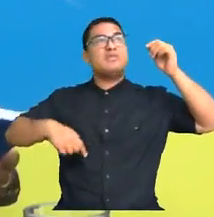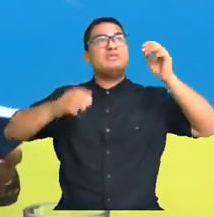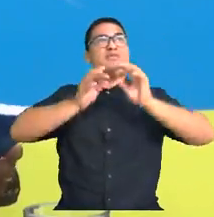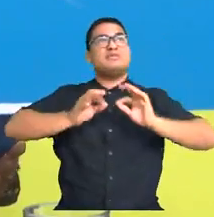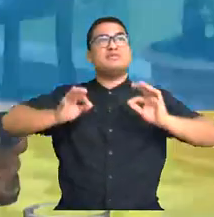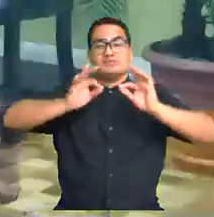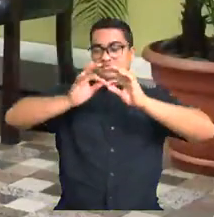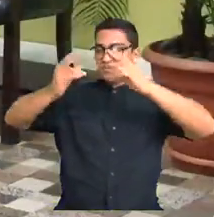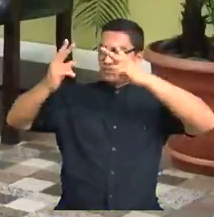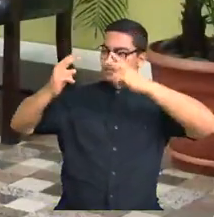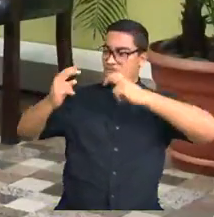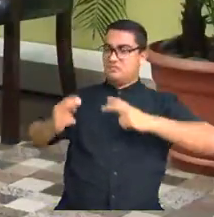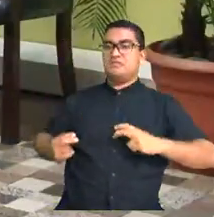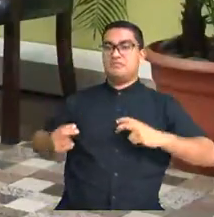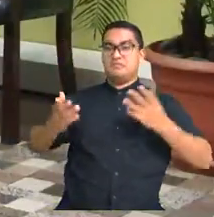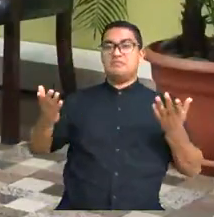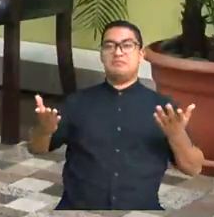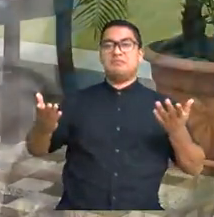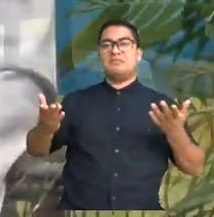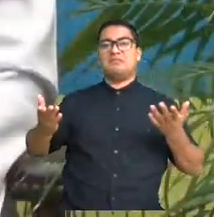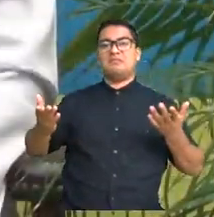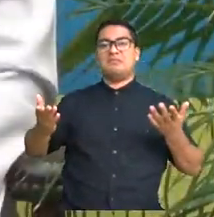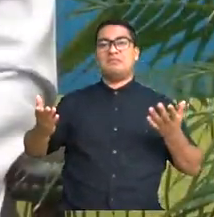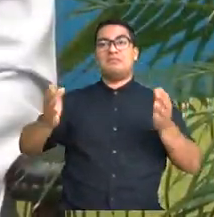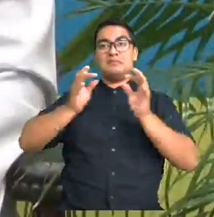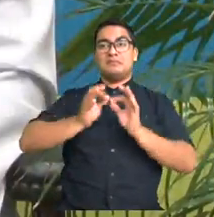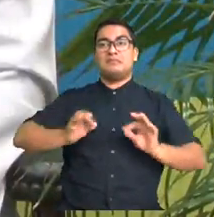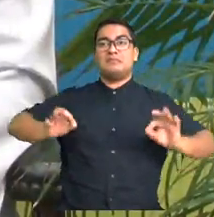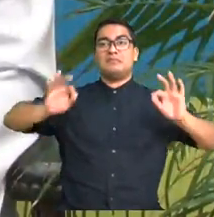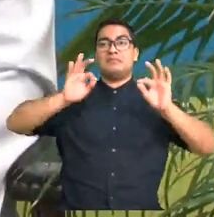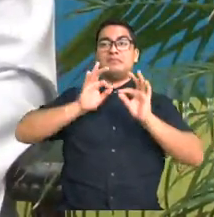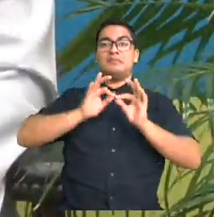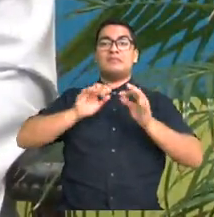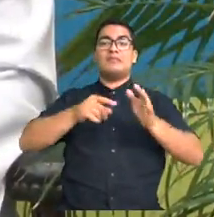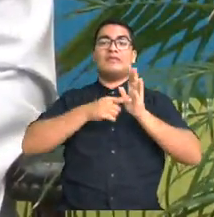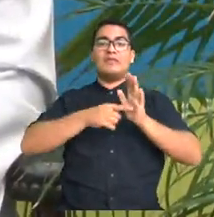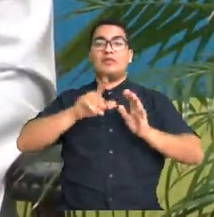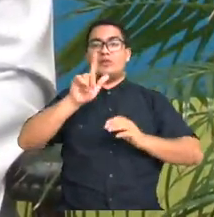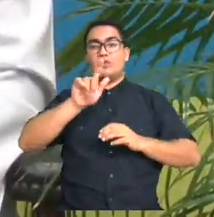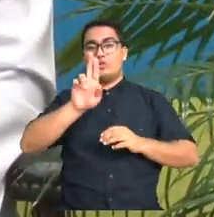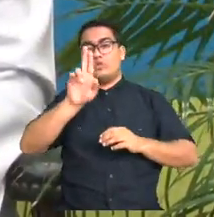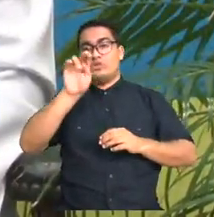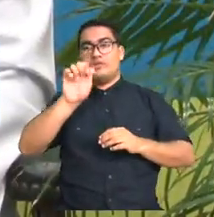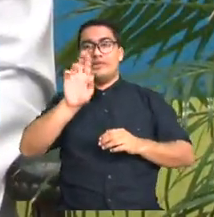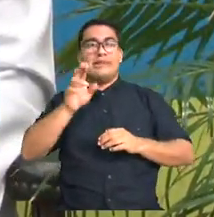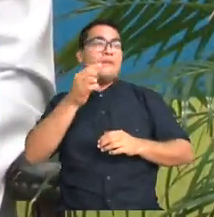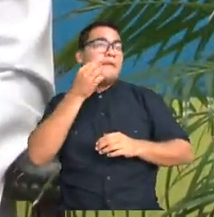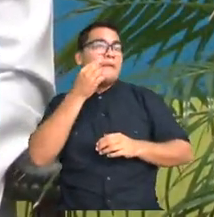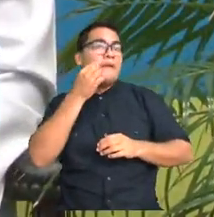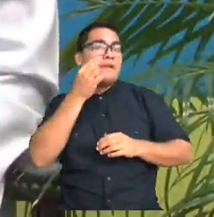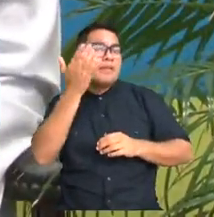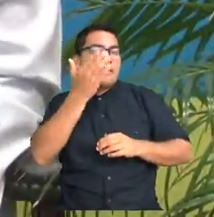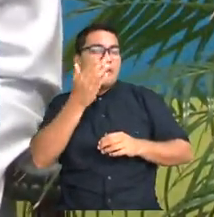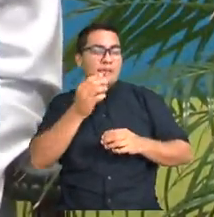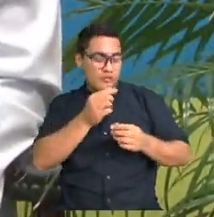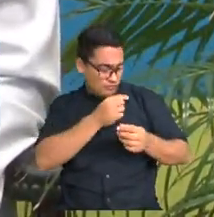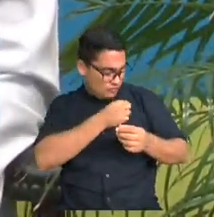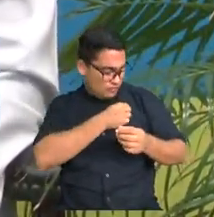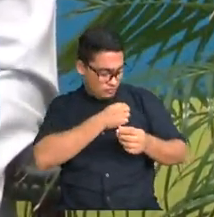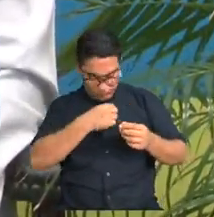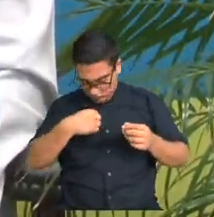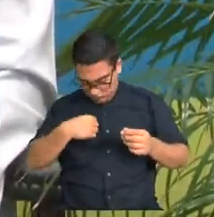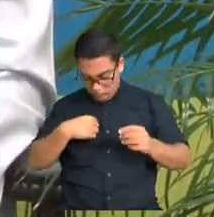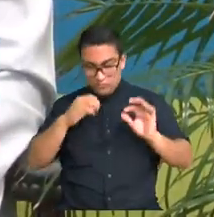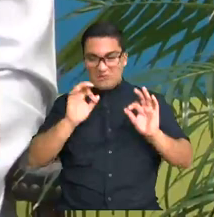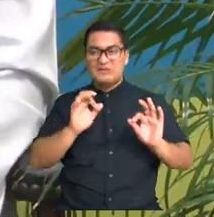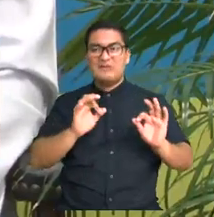esas cosas. Así es, importante revisar los lunares, ver que no hayan cambiado mucho, fijarse que